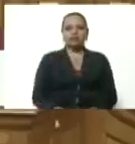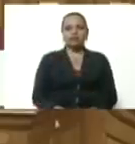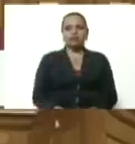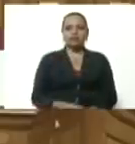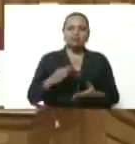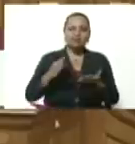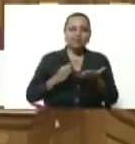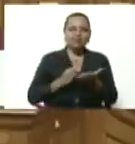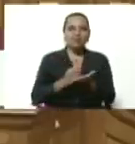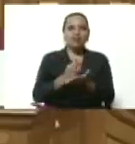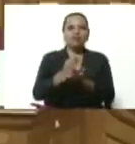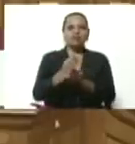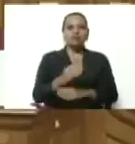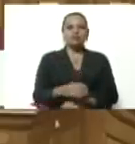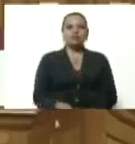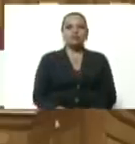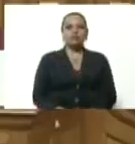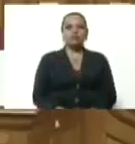lealtad,